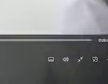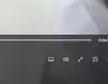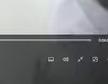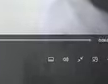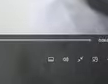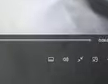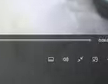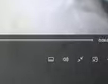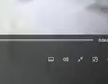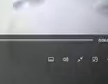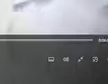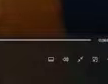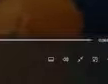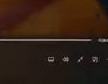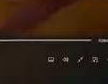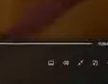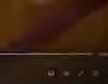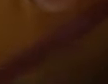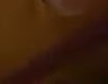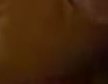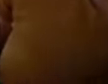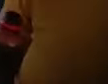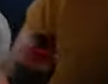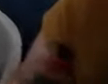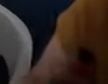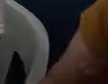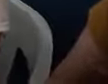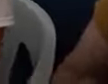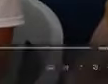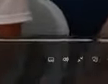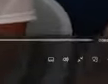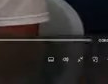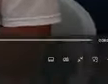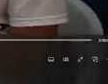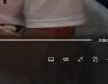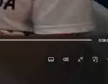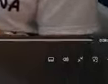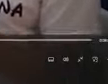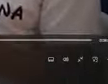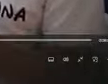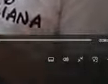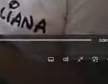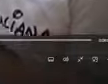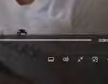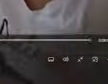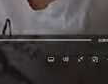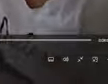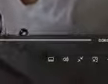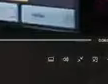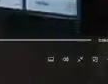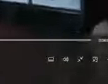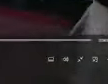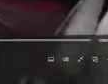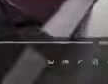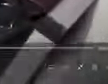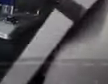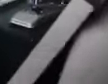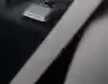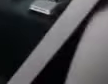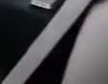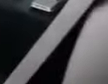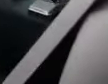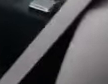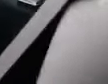2022, obtuvo un total de 18.618 mujeres tamizadas, obteniendo como tamización final, según esquema